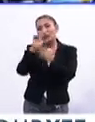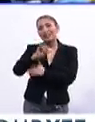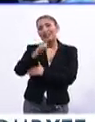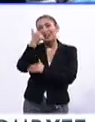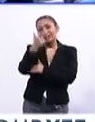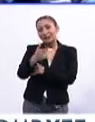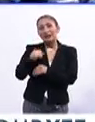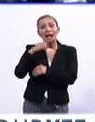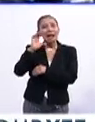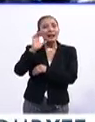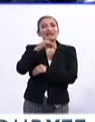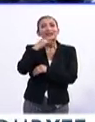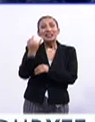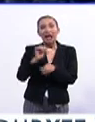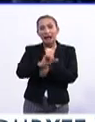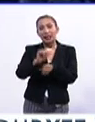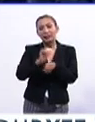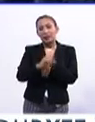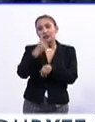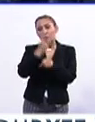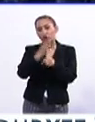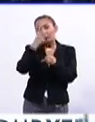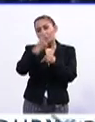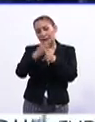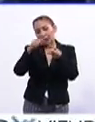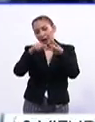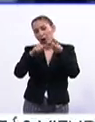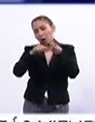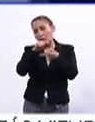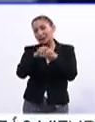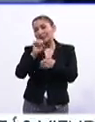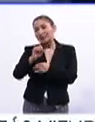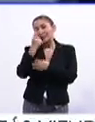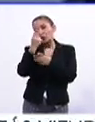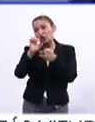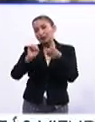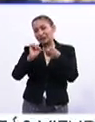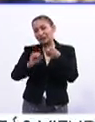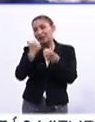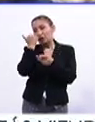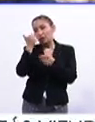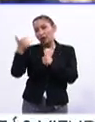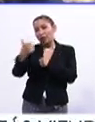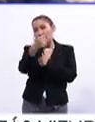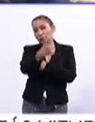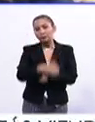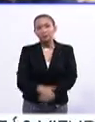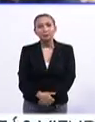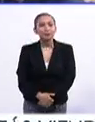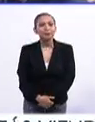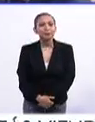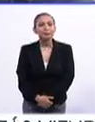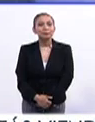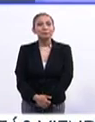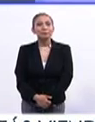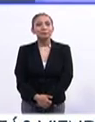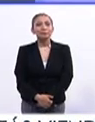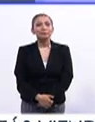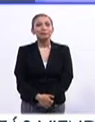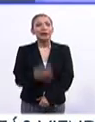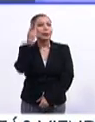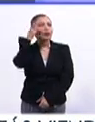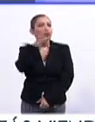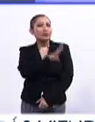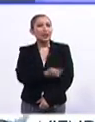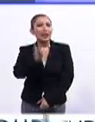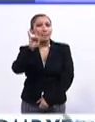77 metas que chile argentina ocupan en segundo y tercer lugar con 61 y 60 respectivamente y el